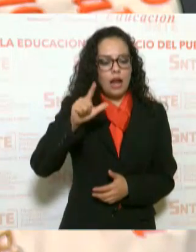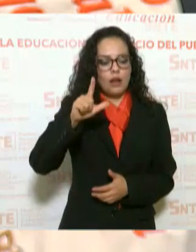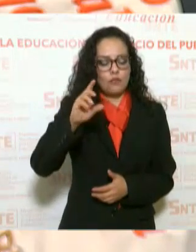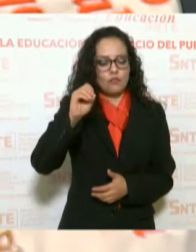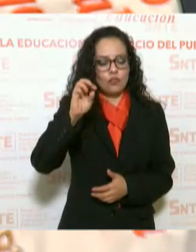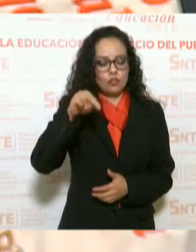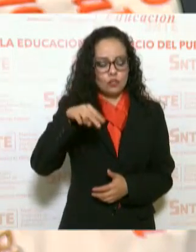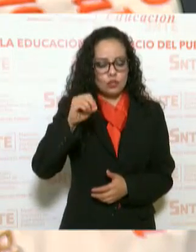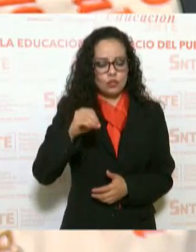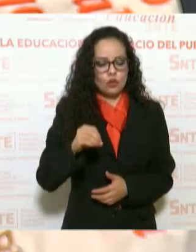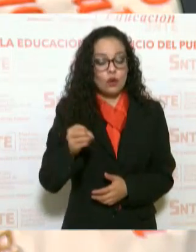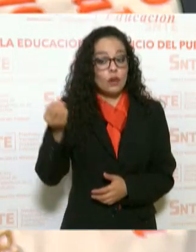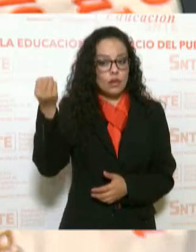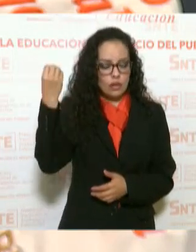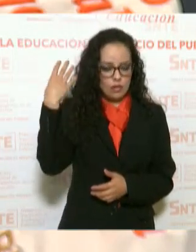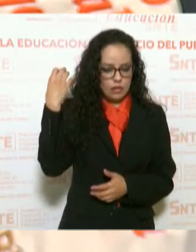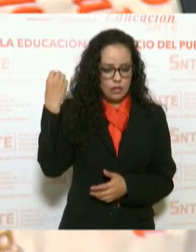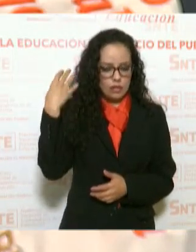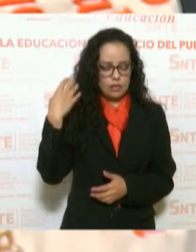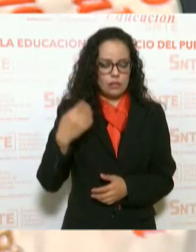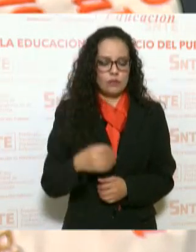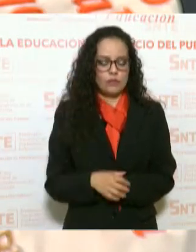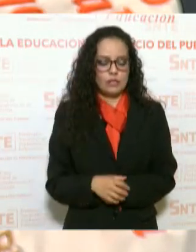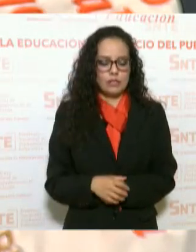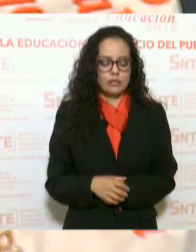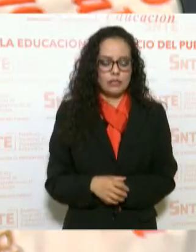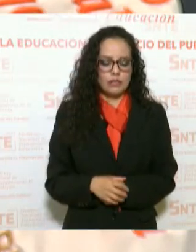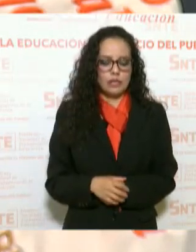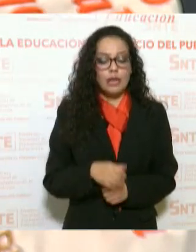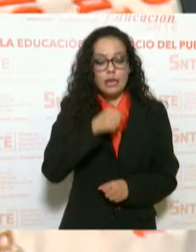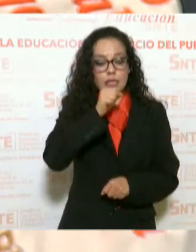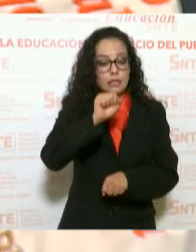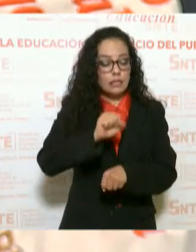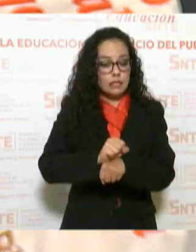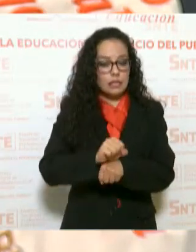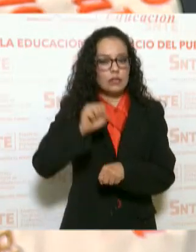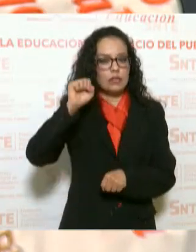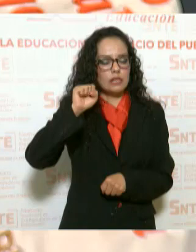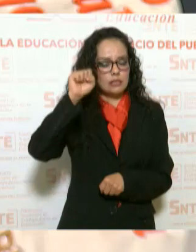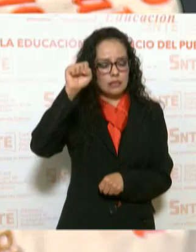Fórum Internacional, Alfonso Cepeda, secretario del CENTE.